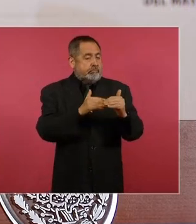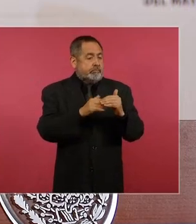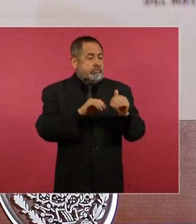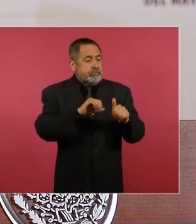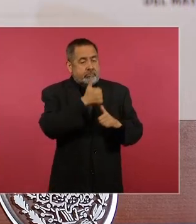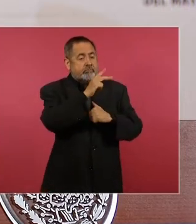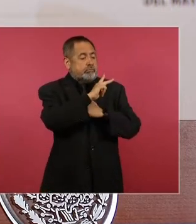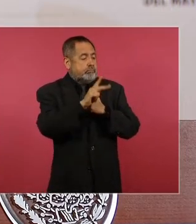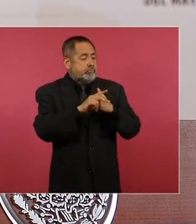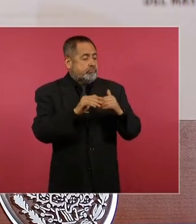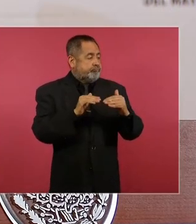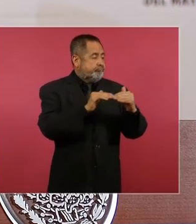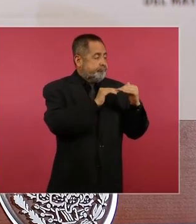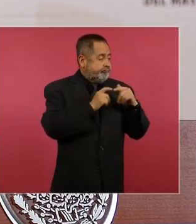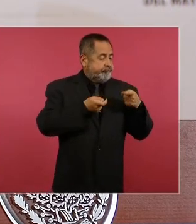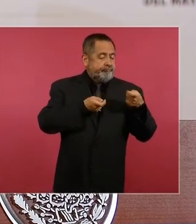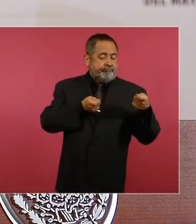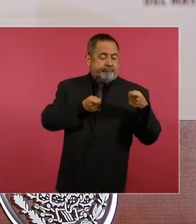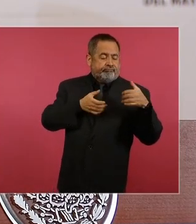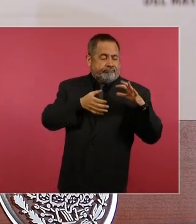extranjero.